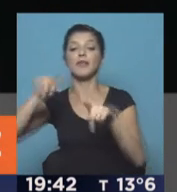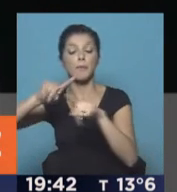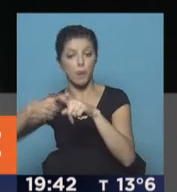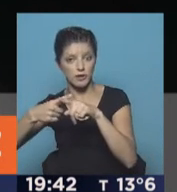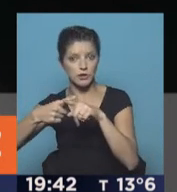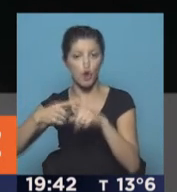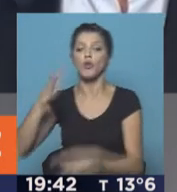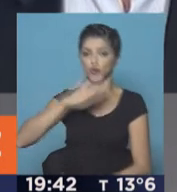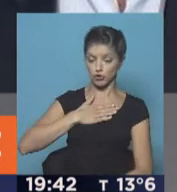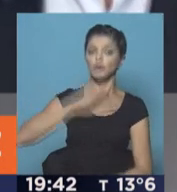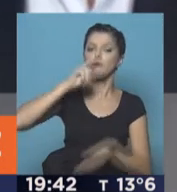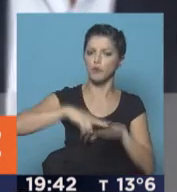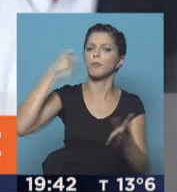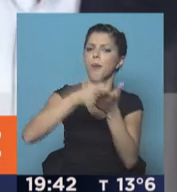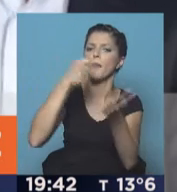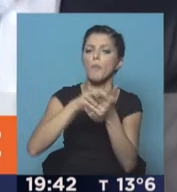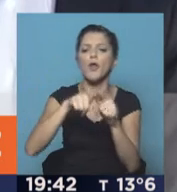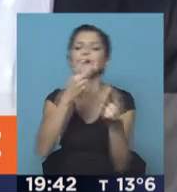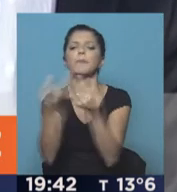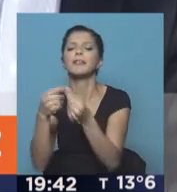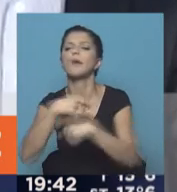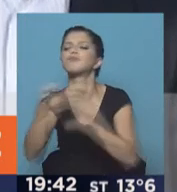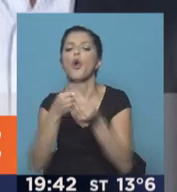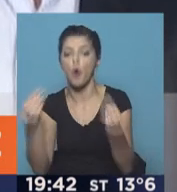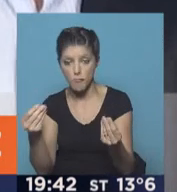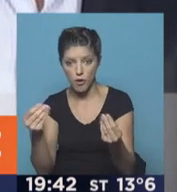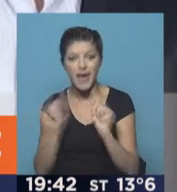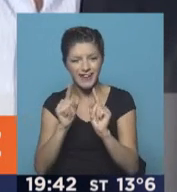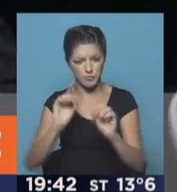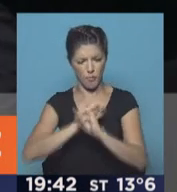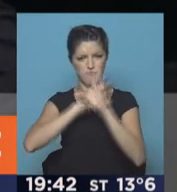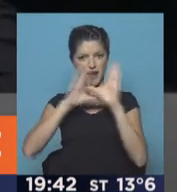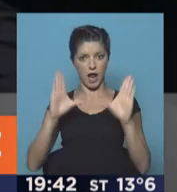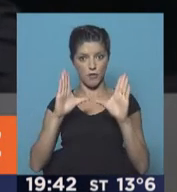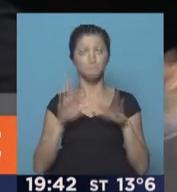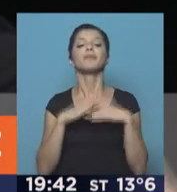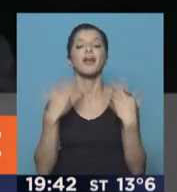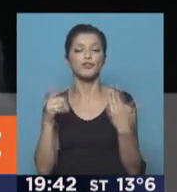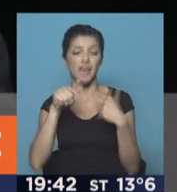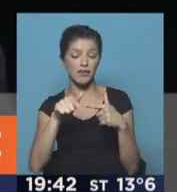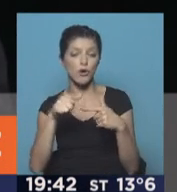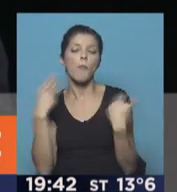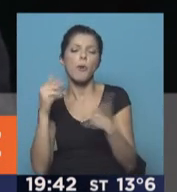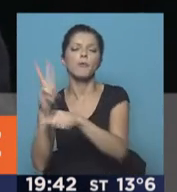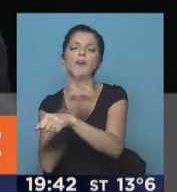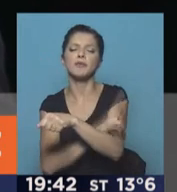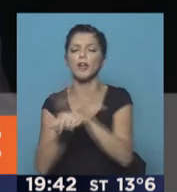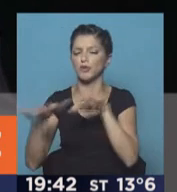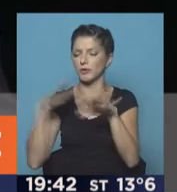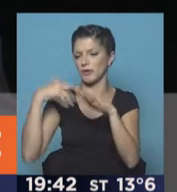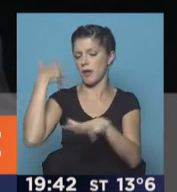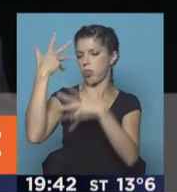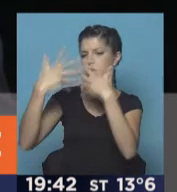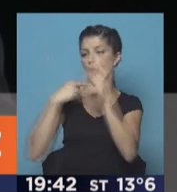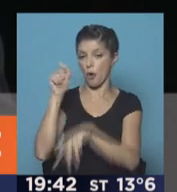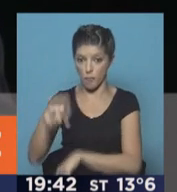esfuerzo pagando nuestros impuestos, eso nos va a alejar de episodios bochornosos como el que hemos amanecido